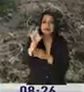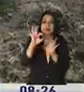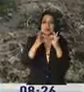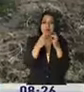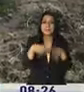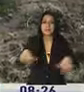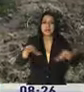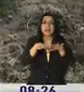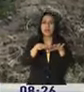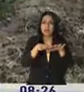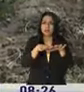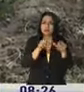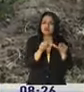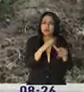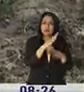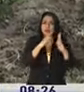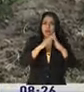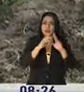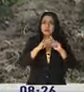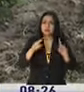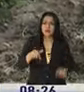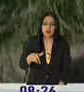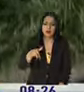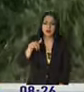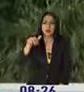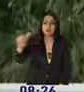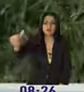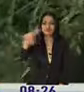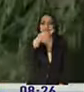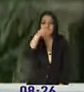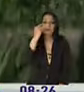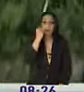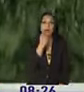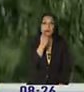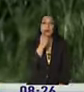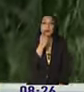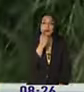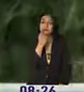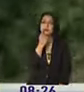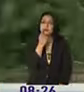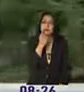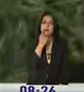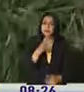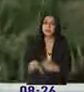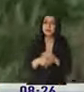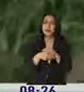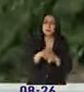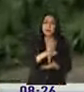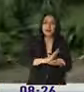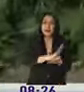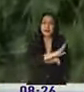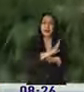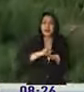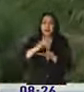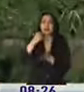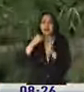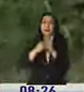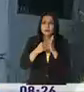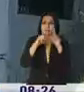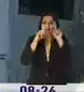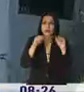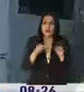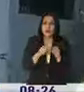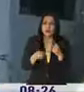las escaleras de acceso que los conectan no solo con la avenida Simón Bolívar y la ciudad, sino con otros barrios, como el Triángulo de